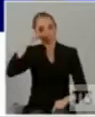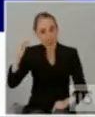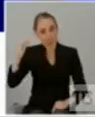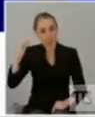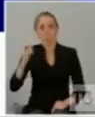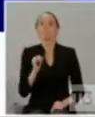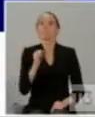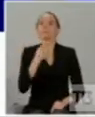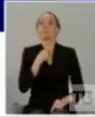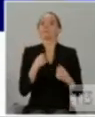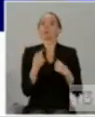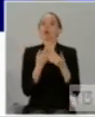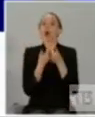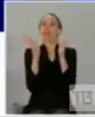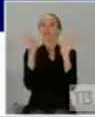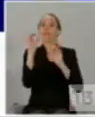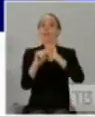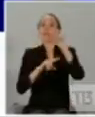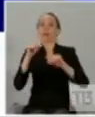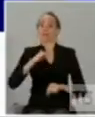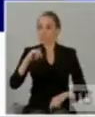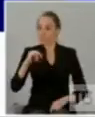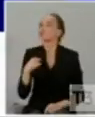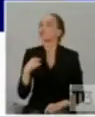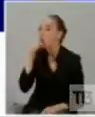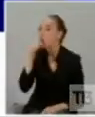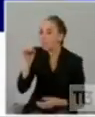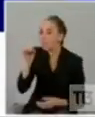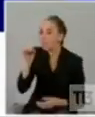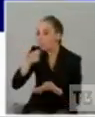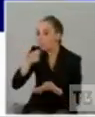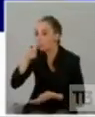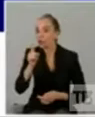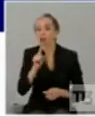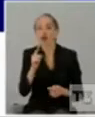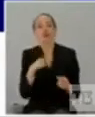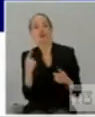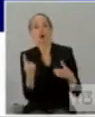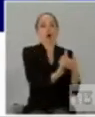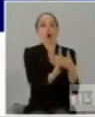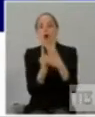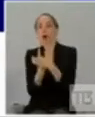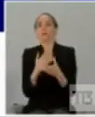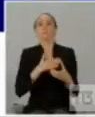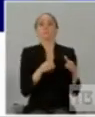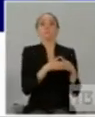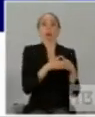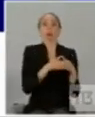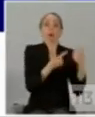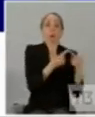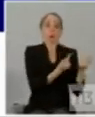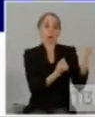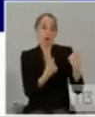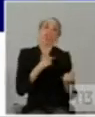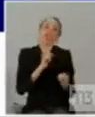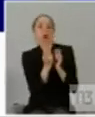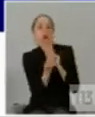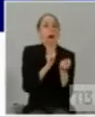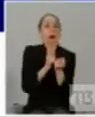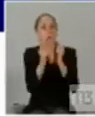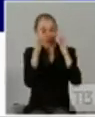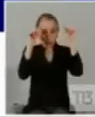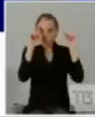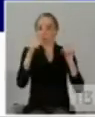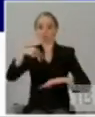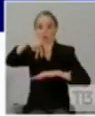es? Ser libre para defender ya, siempre lo que creo y no acomodarme porque mi partido quiere que me acomode, sino porque voy a estar